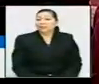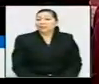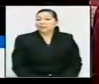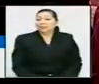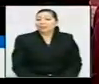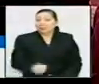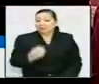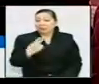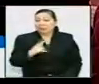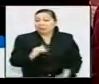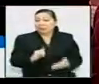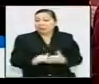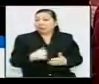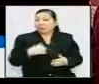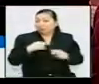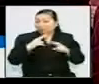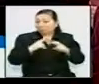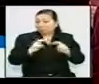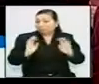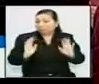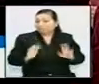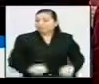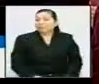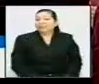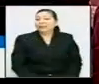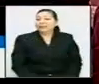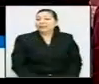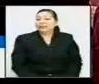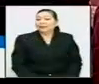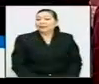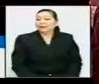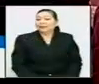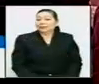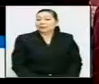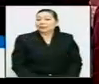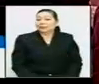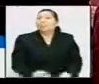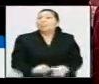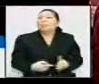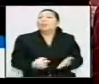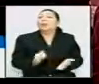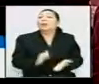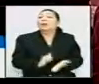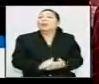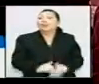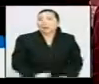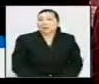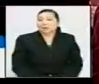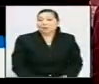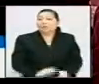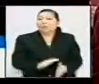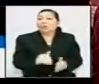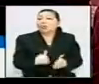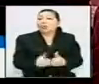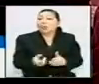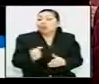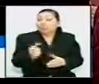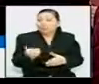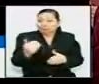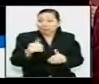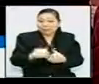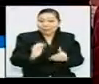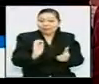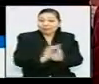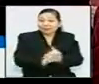y no cae la sorpresa también que yo también fui investigado y algunos no son tan misterios. ¿Por qué? Porque todos los involucrados en el